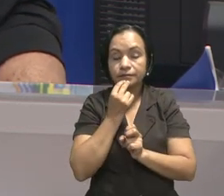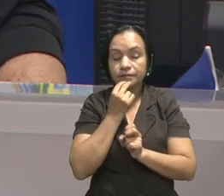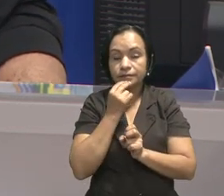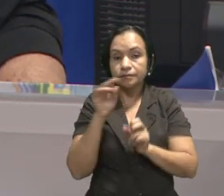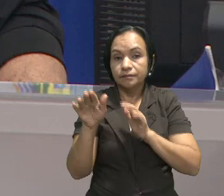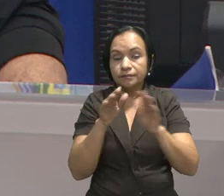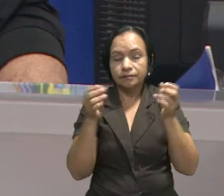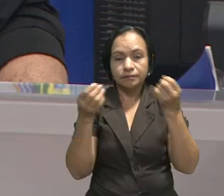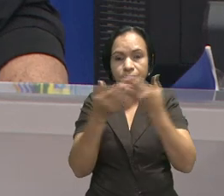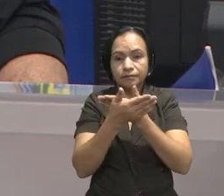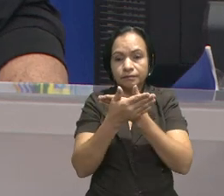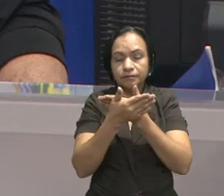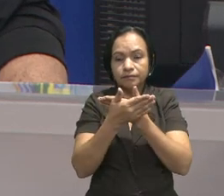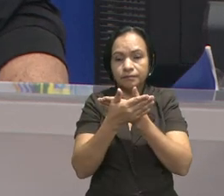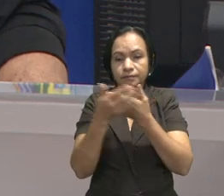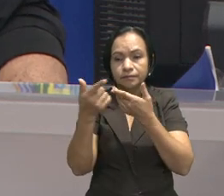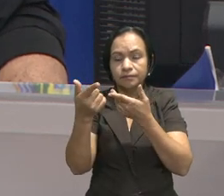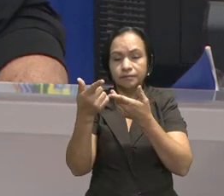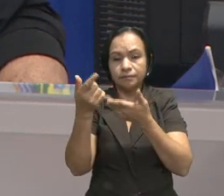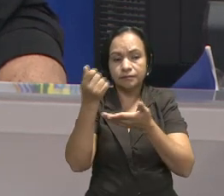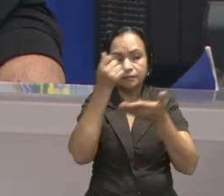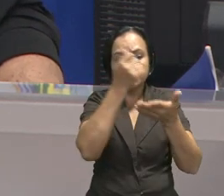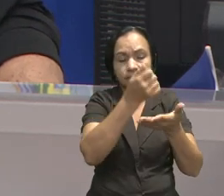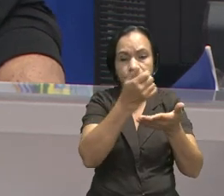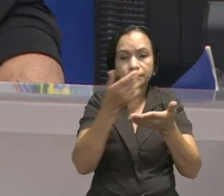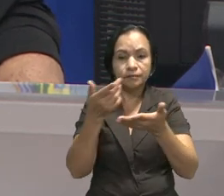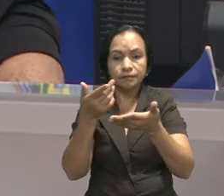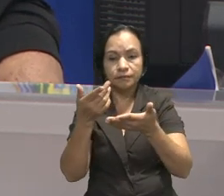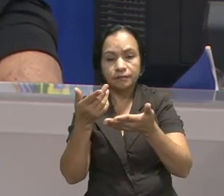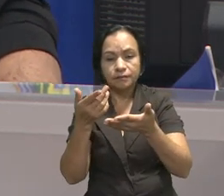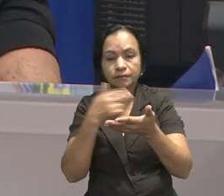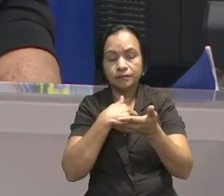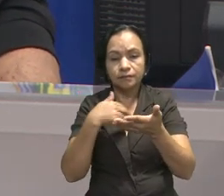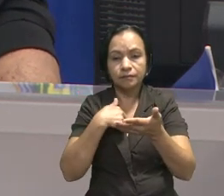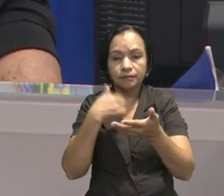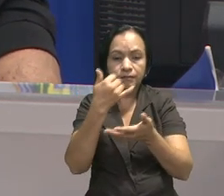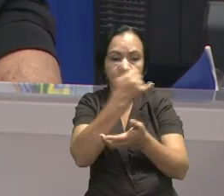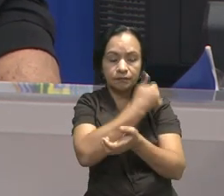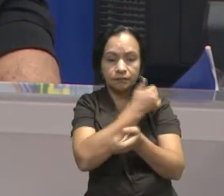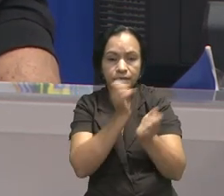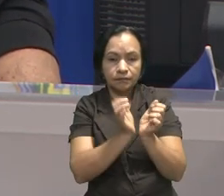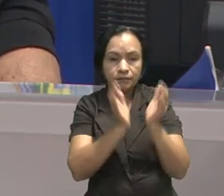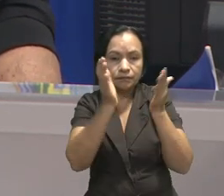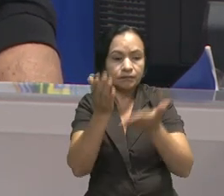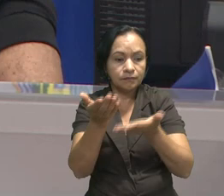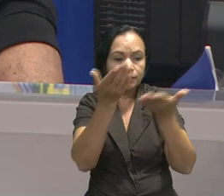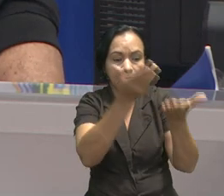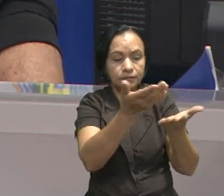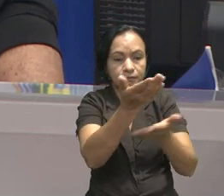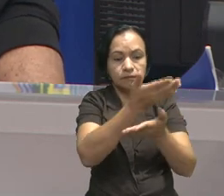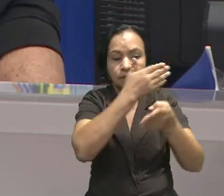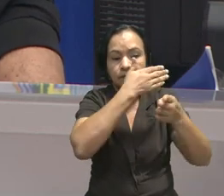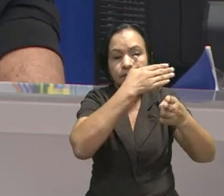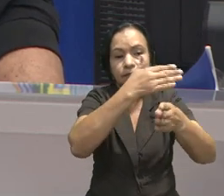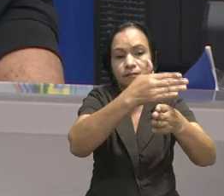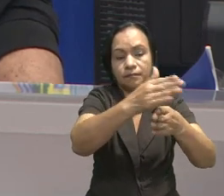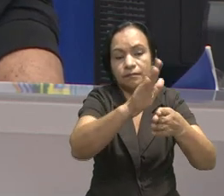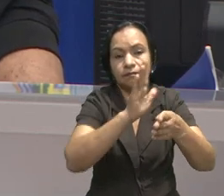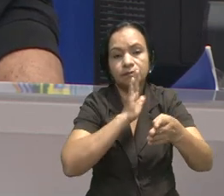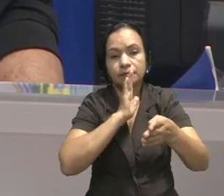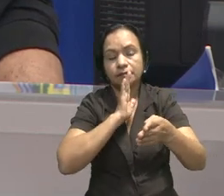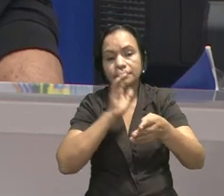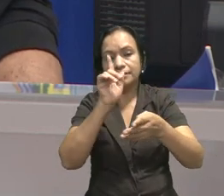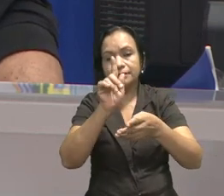podemos confundir una pensión de gracia con las pensiones que otorga el Seguro Social. Ese es otro rollo, como dirían